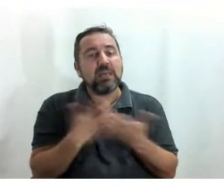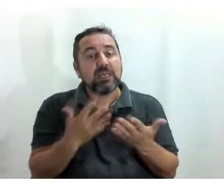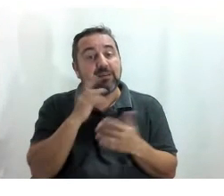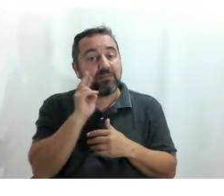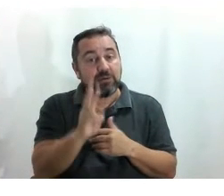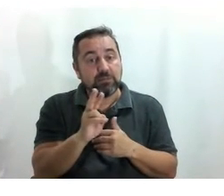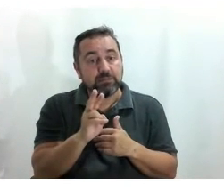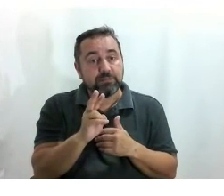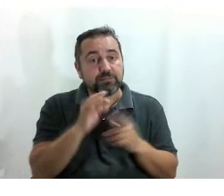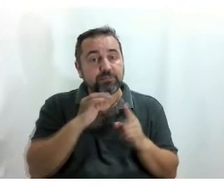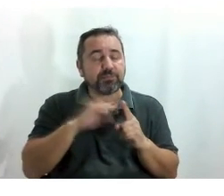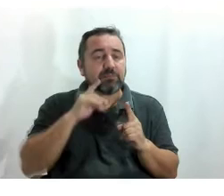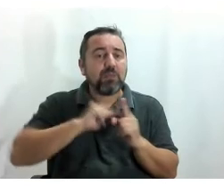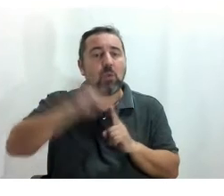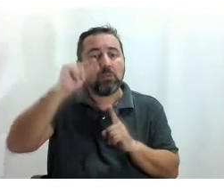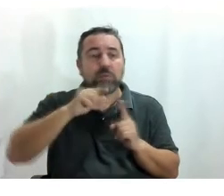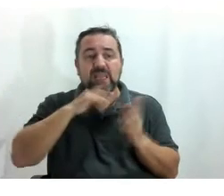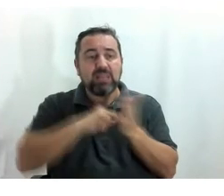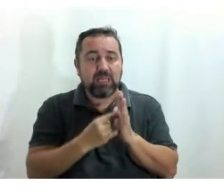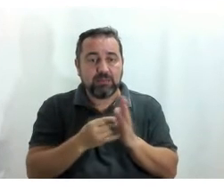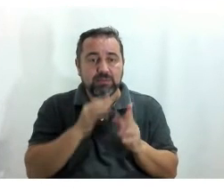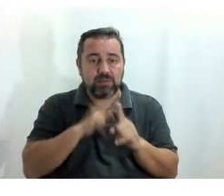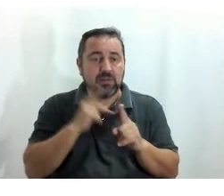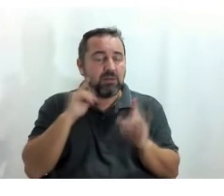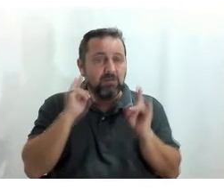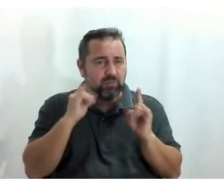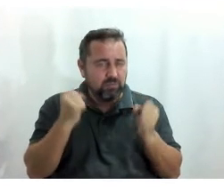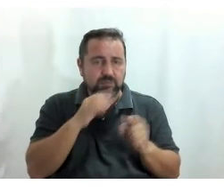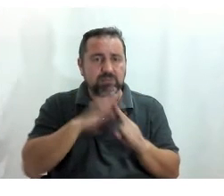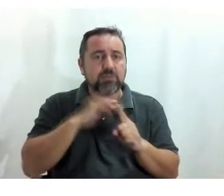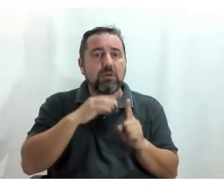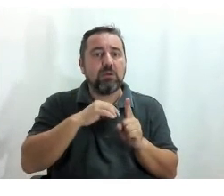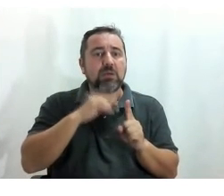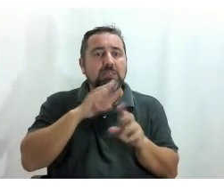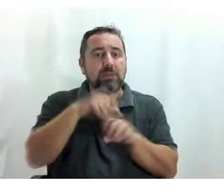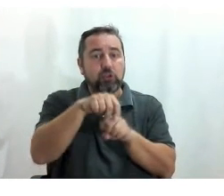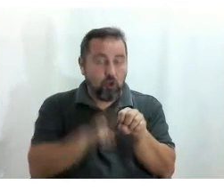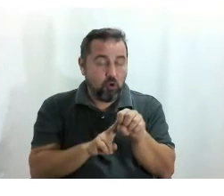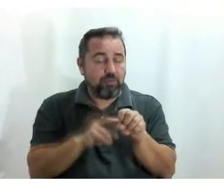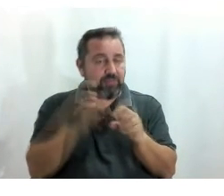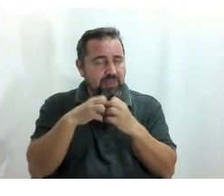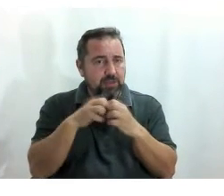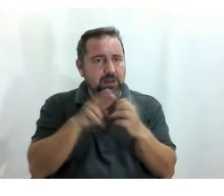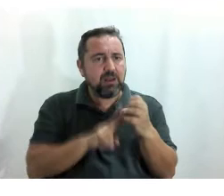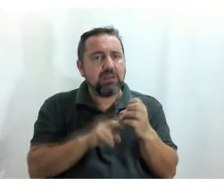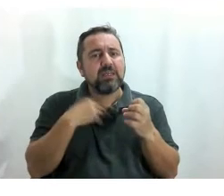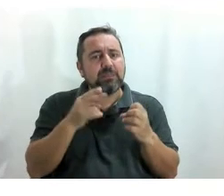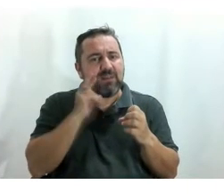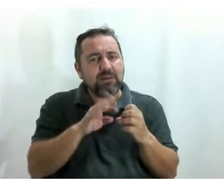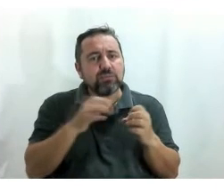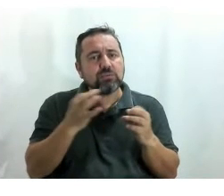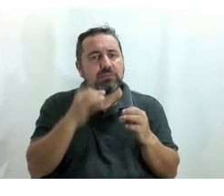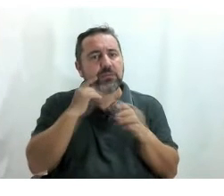determinando los umbrales auditivos por técnicas como potencial evocado del tronco cerebral, podemos partir de una situación basal en la que el umbral